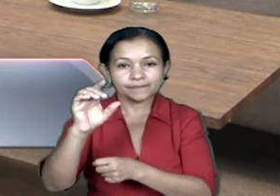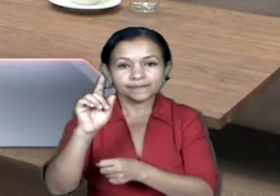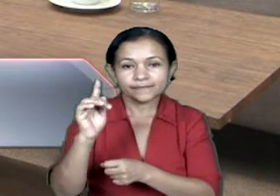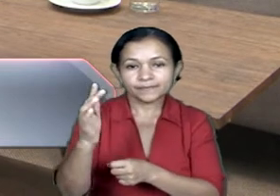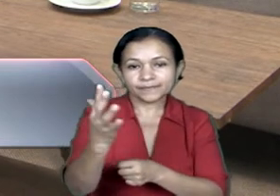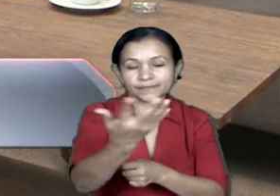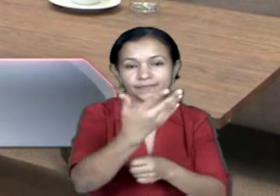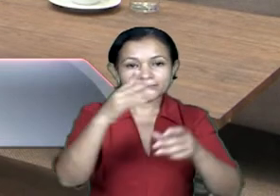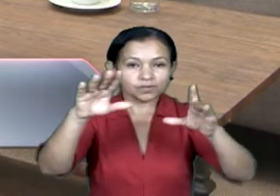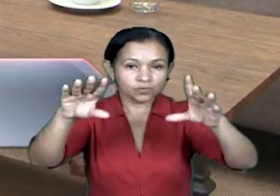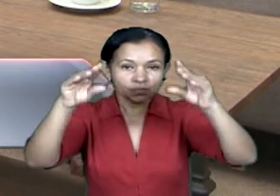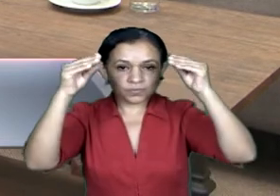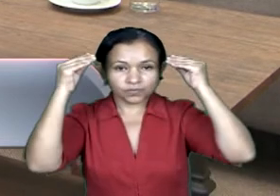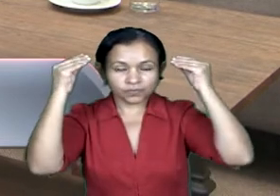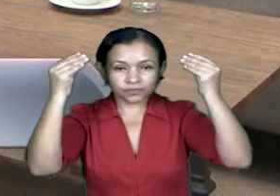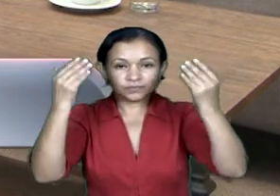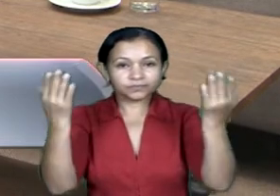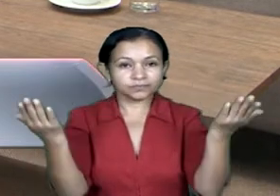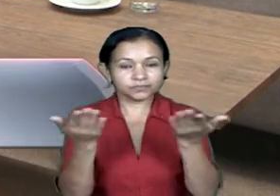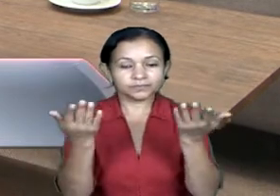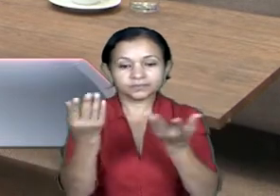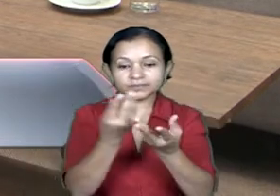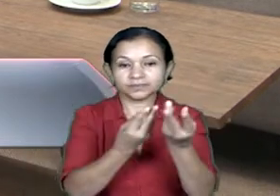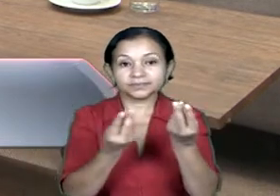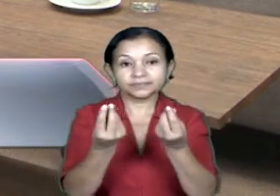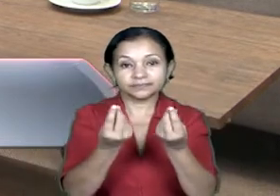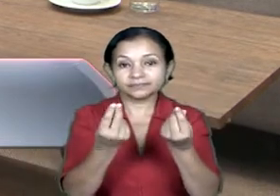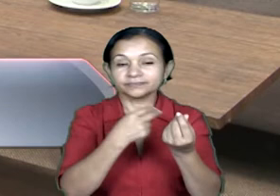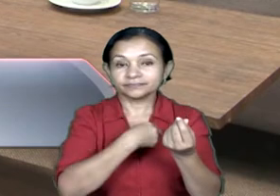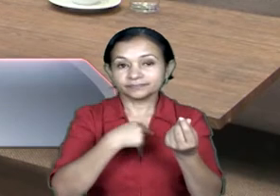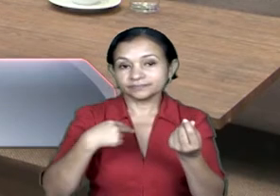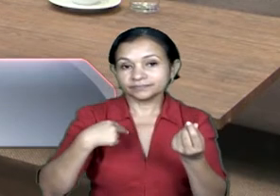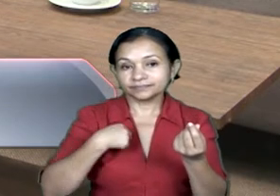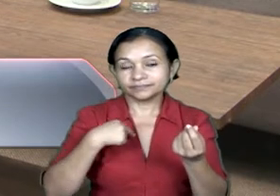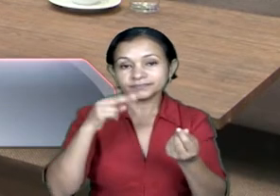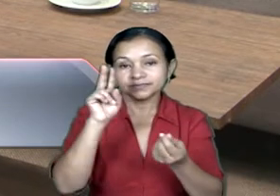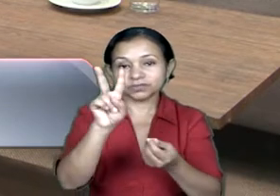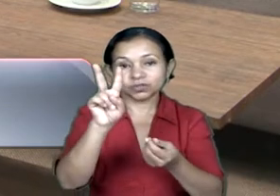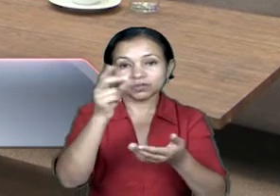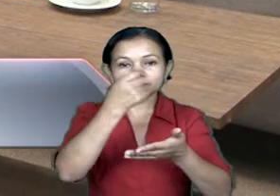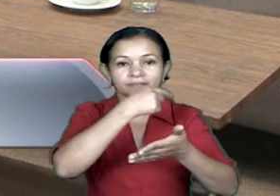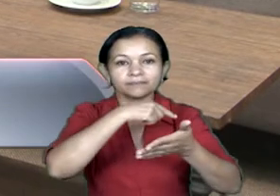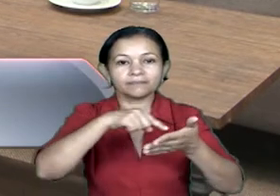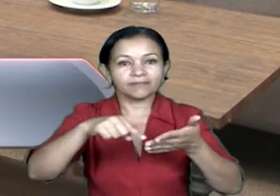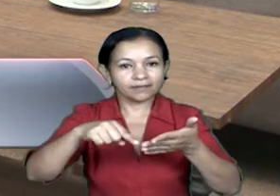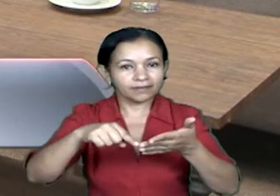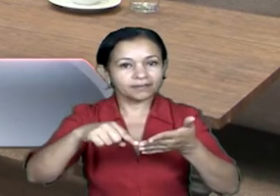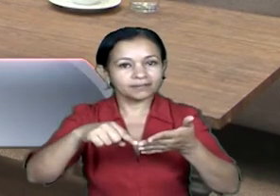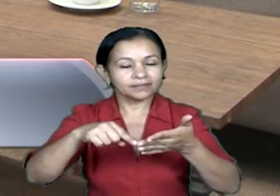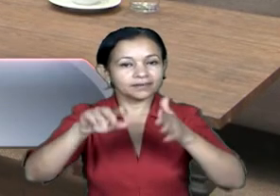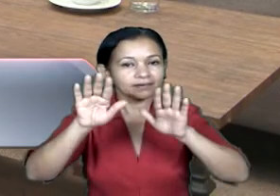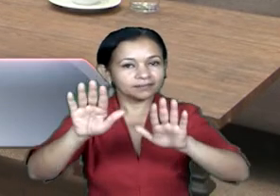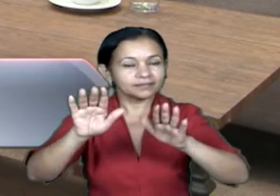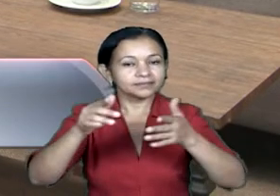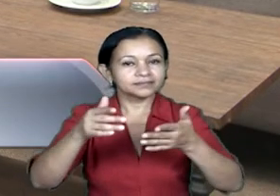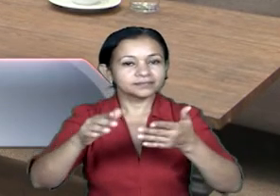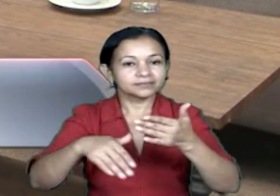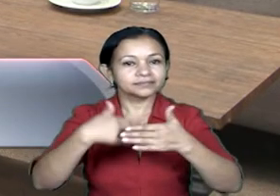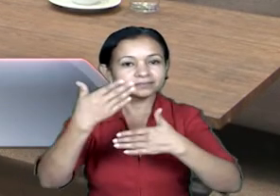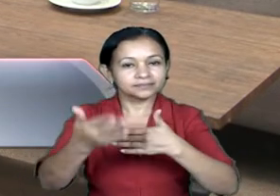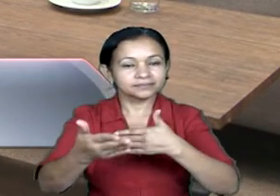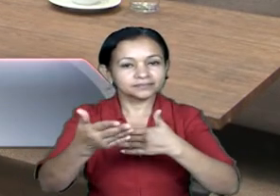el curso de asuntos económicos allá por 2 semanas. Okay. Y después